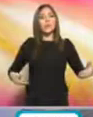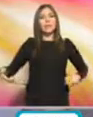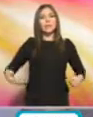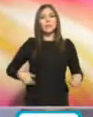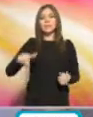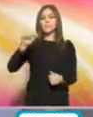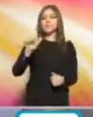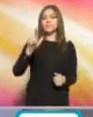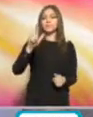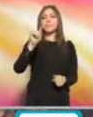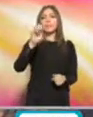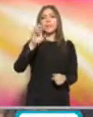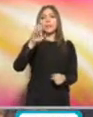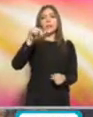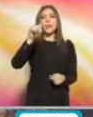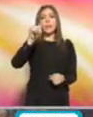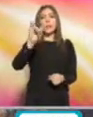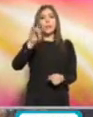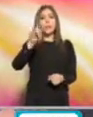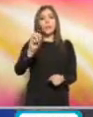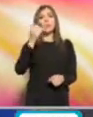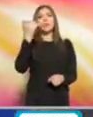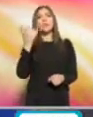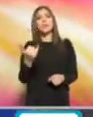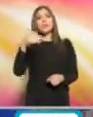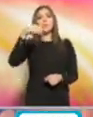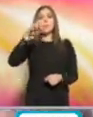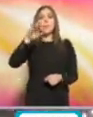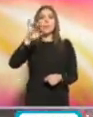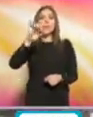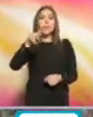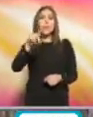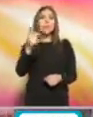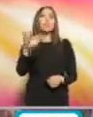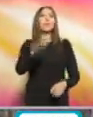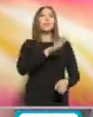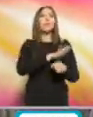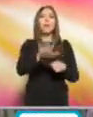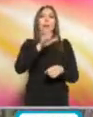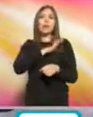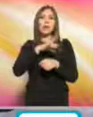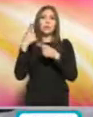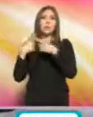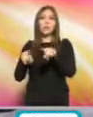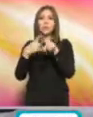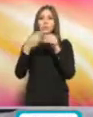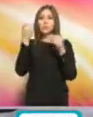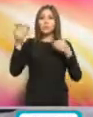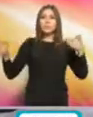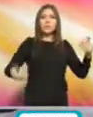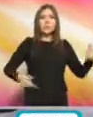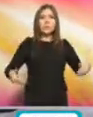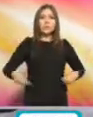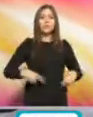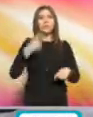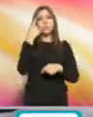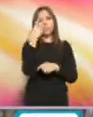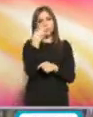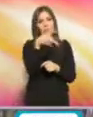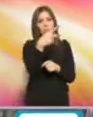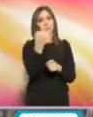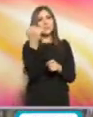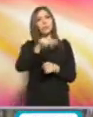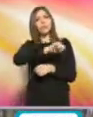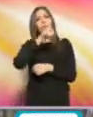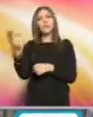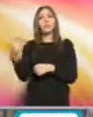es? Pues mira, tú que eres actor, Oye, mi ese no me querido, lo sé. pues ¿Cuál es tenemos ese? muchas obras maravillosas, entre las cuales la tuya. Sí. Pero bueno, una para honrar a mamá,